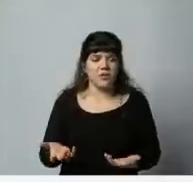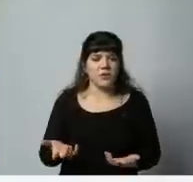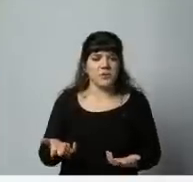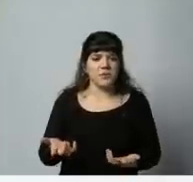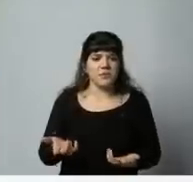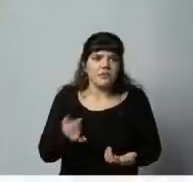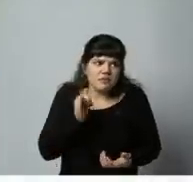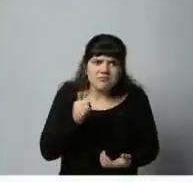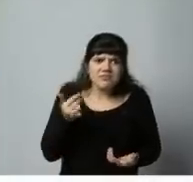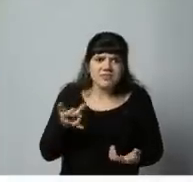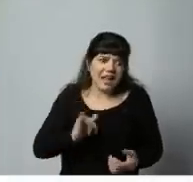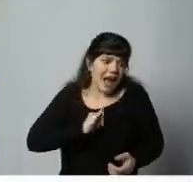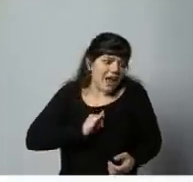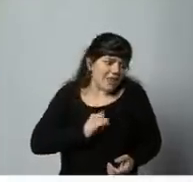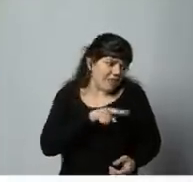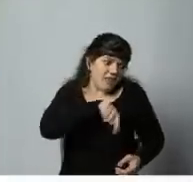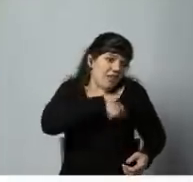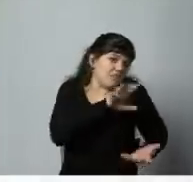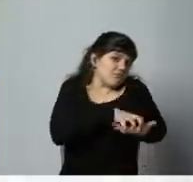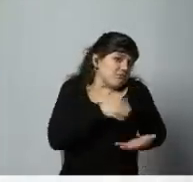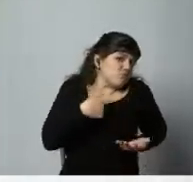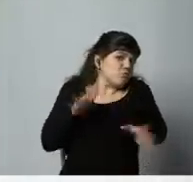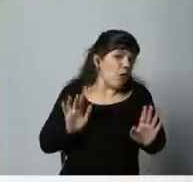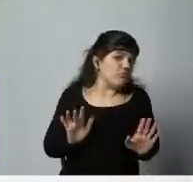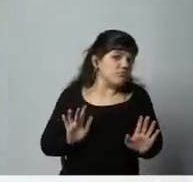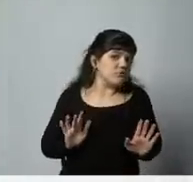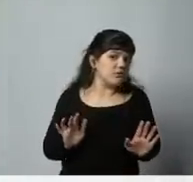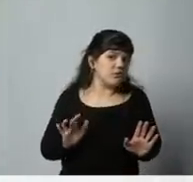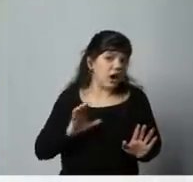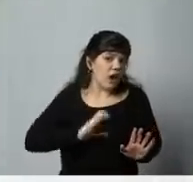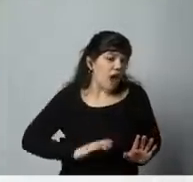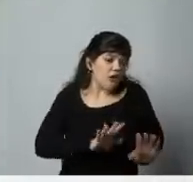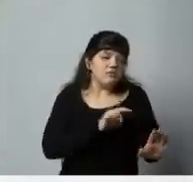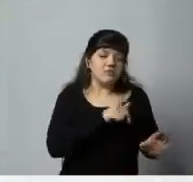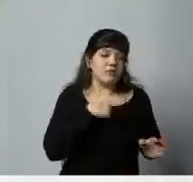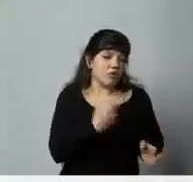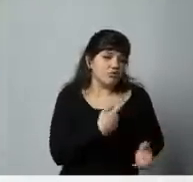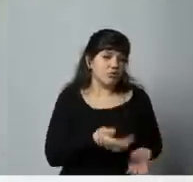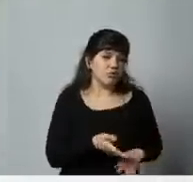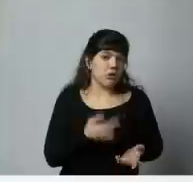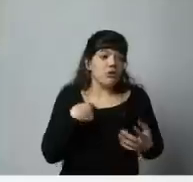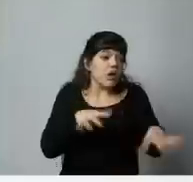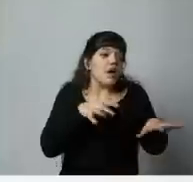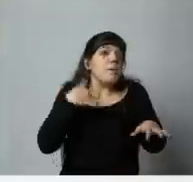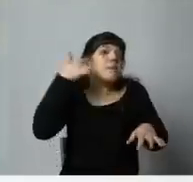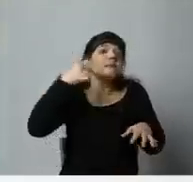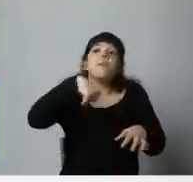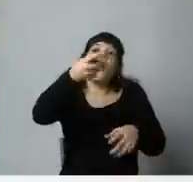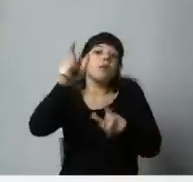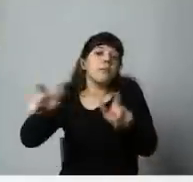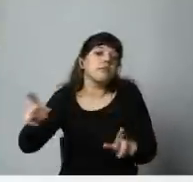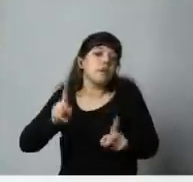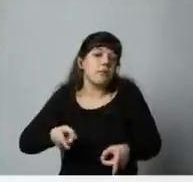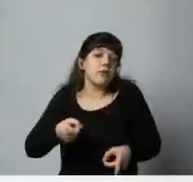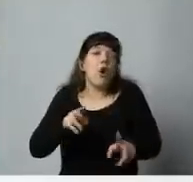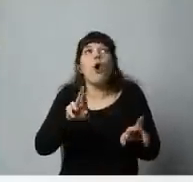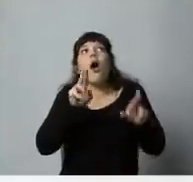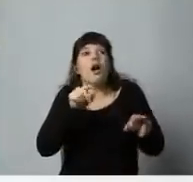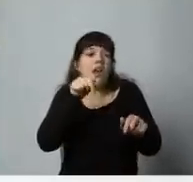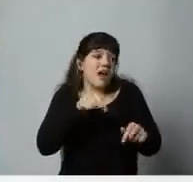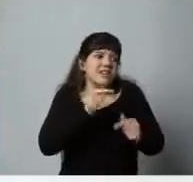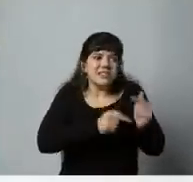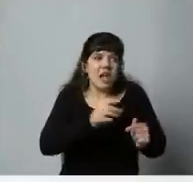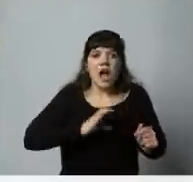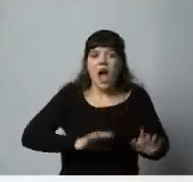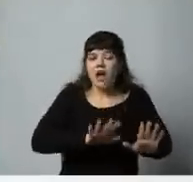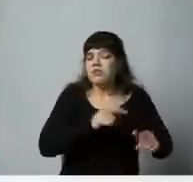es parte de la identidad del galpón somos eso no podemos vivir sin pensar en el otro y ojalá Esto no se pierda nunca eso nos